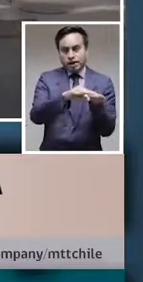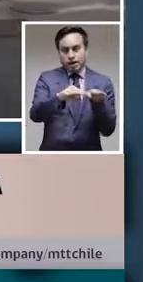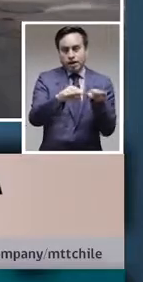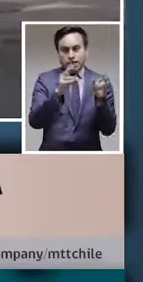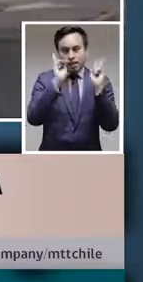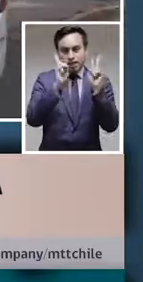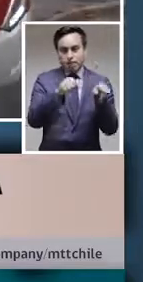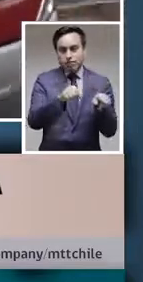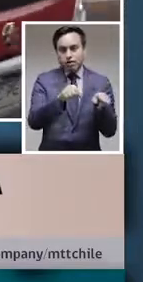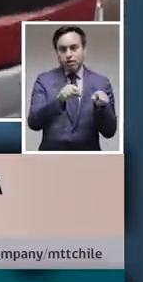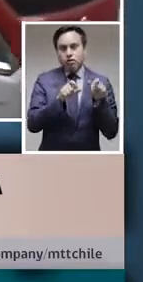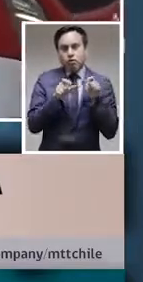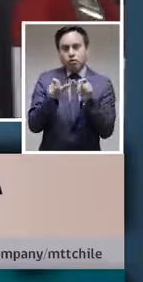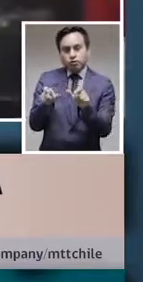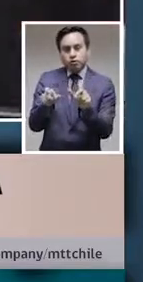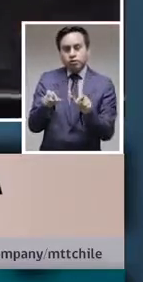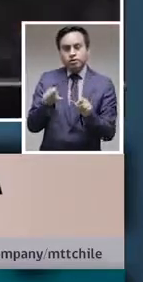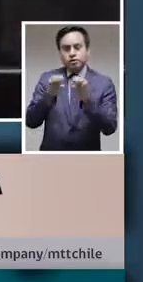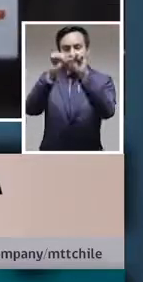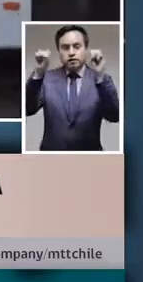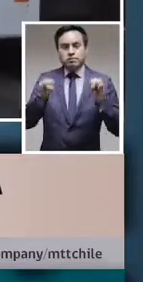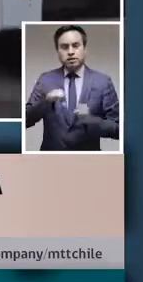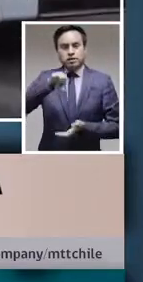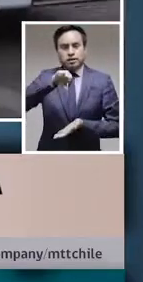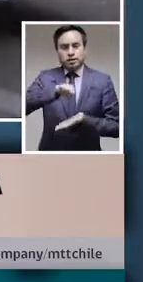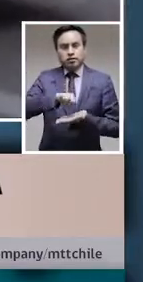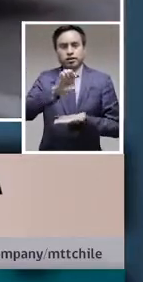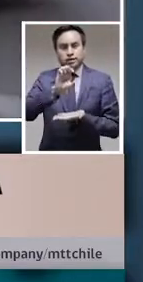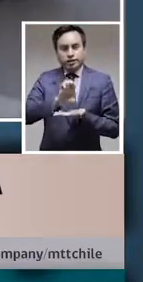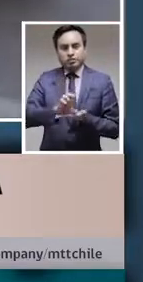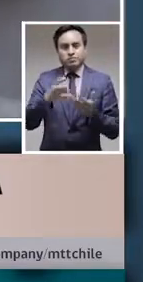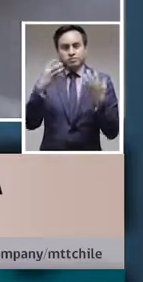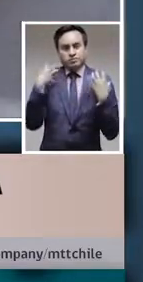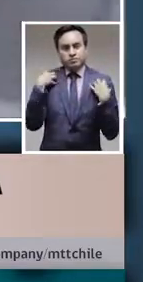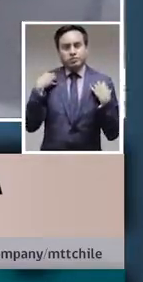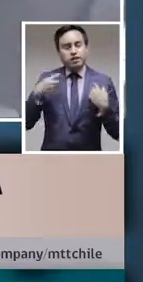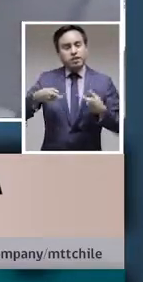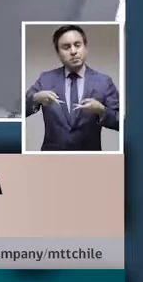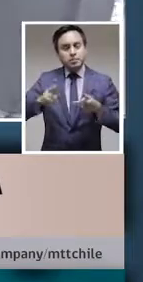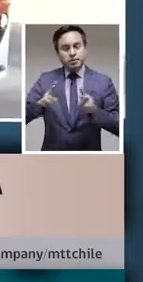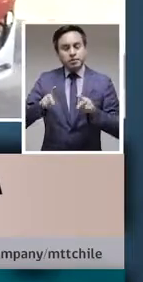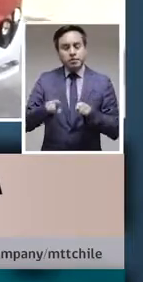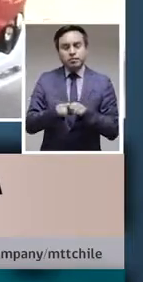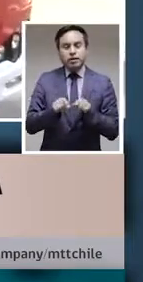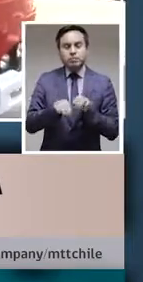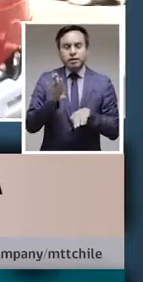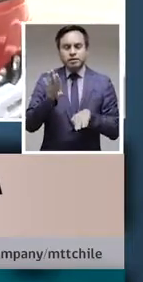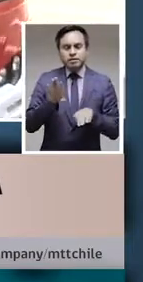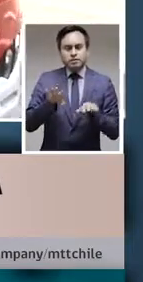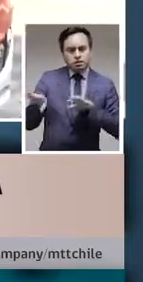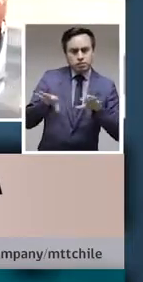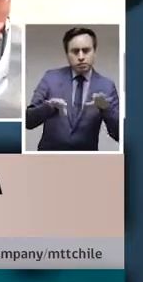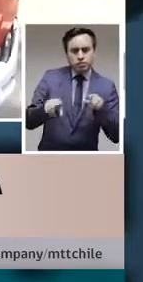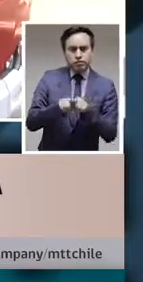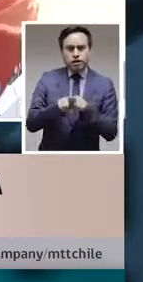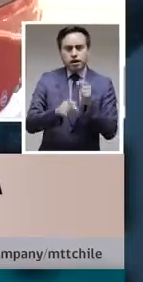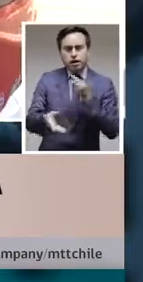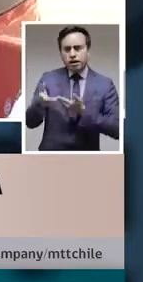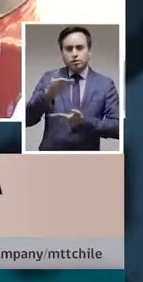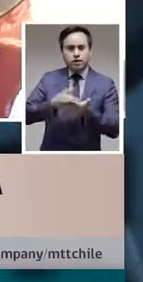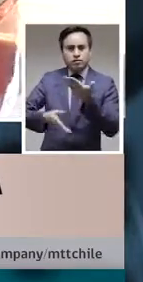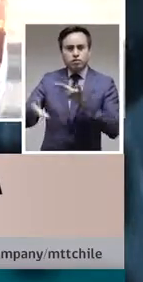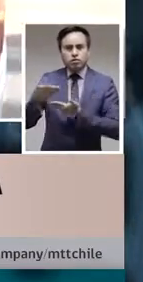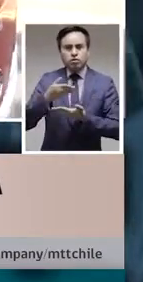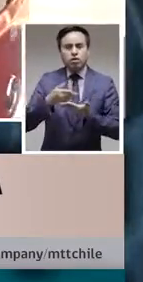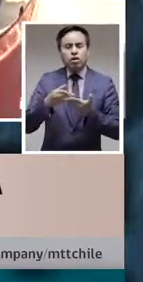control del sistema centralizado desde el Estado. Esto nos va a permitir tener un mayor dinamismo en la renovación